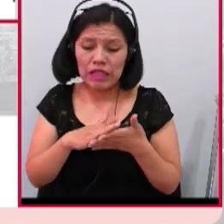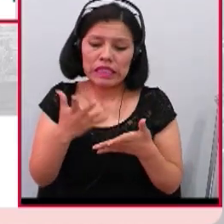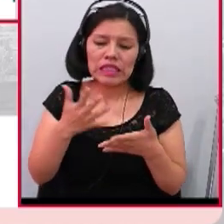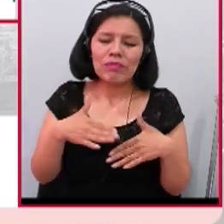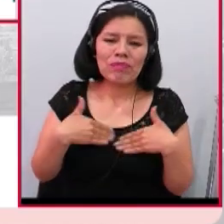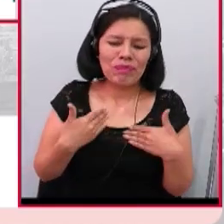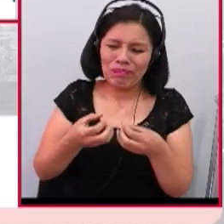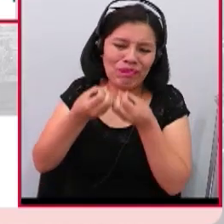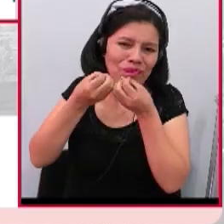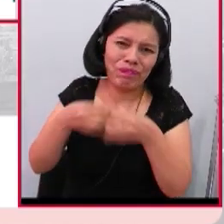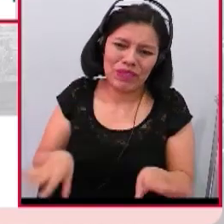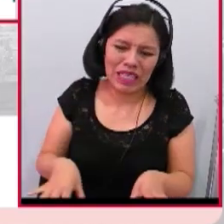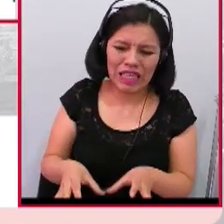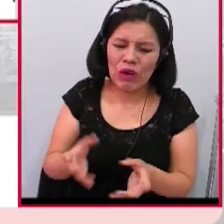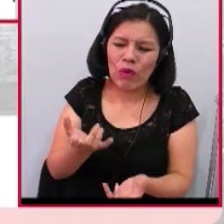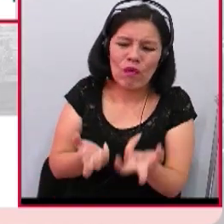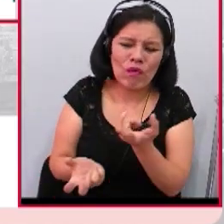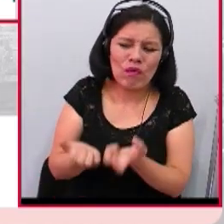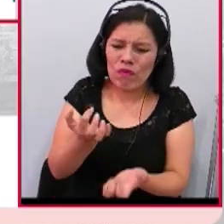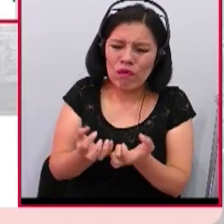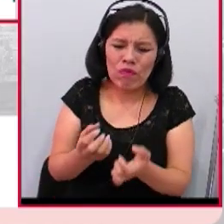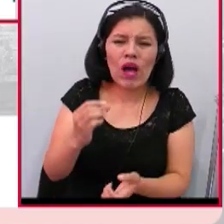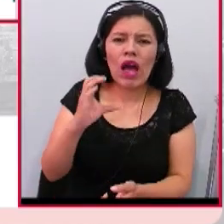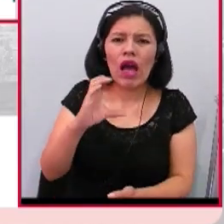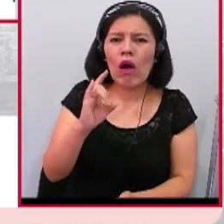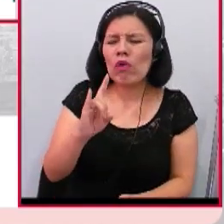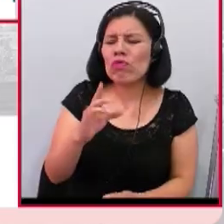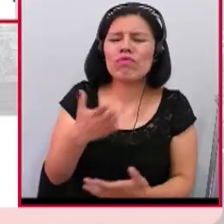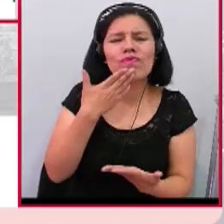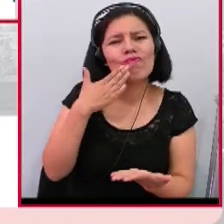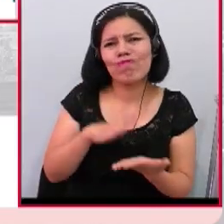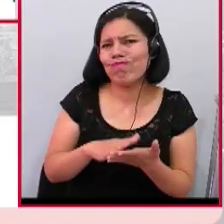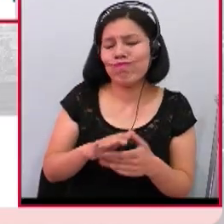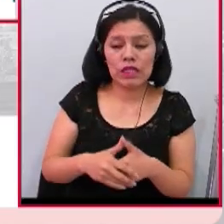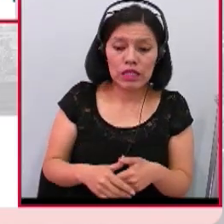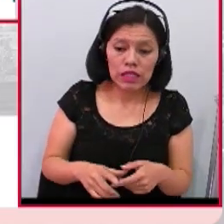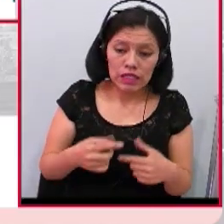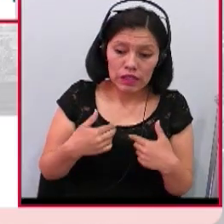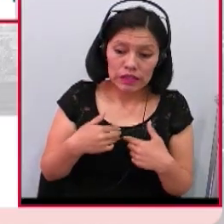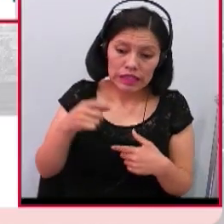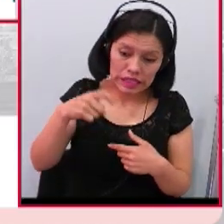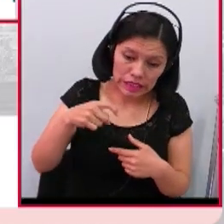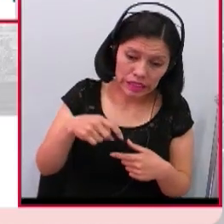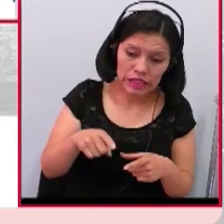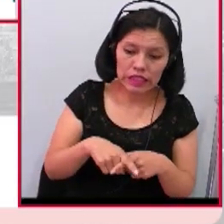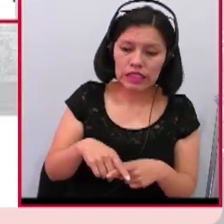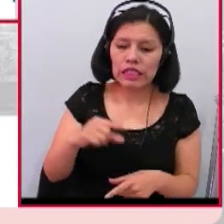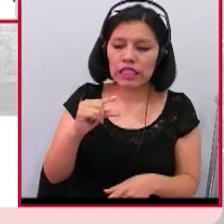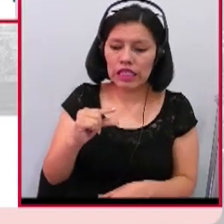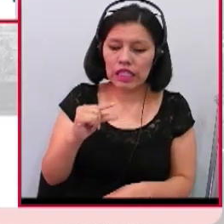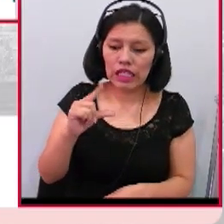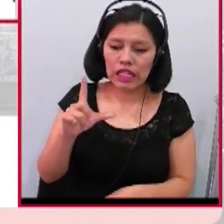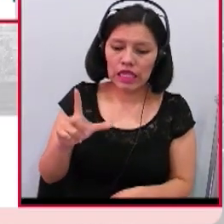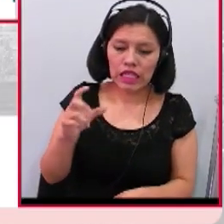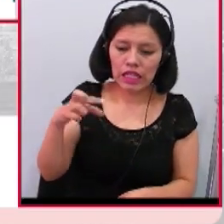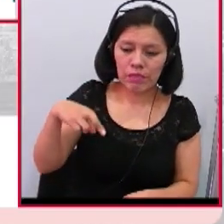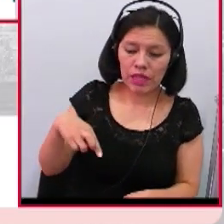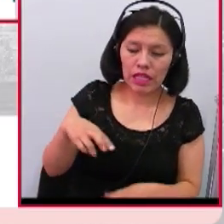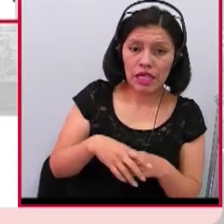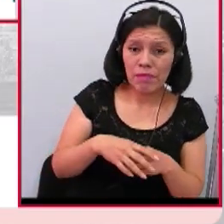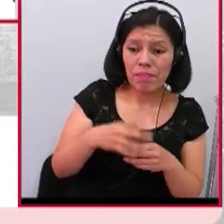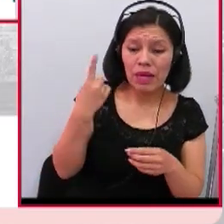en una primera etapa de oxígeno de 1.200 nanómetros cúbicos y después GLP para reducir ese oxígeno que yo